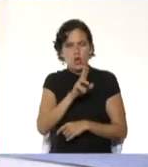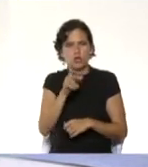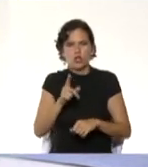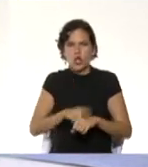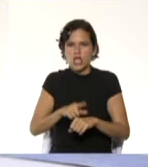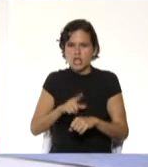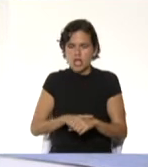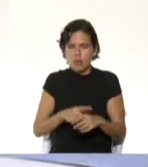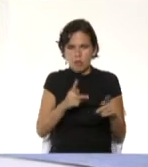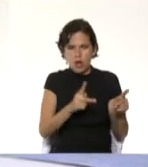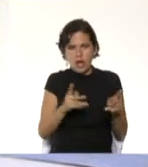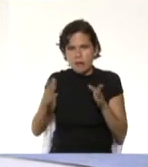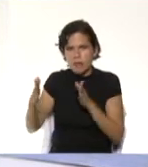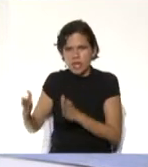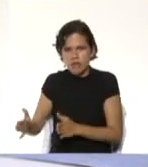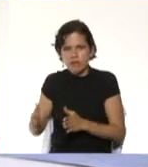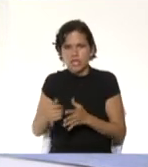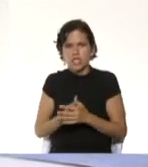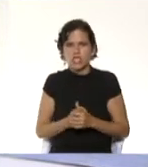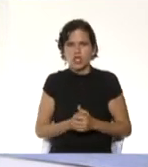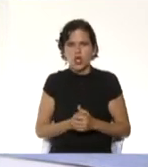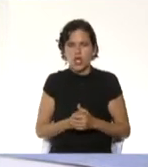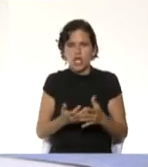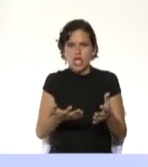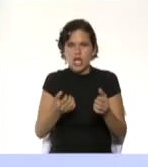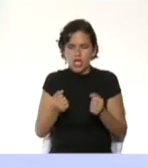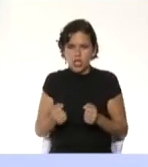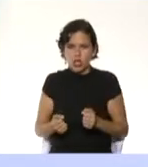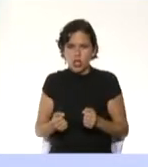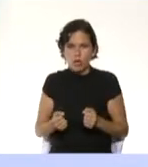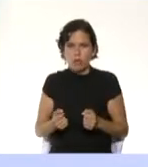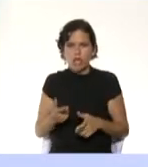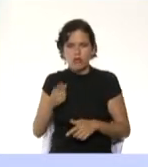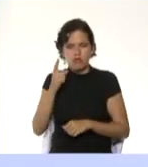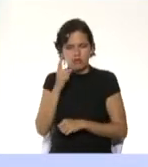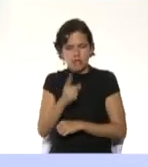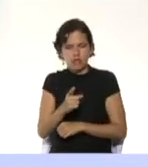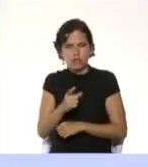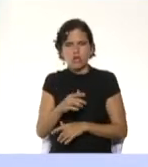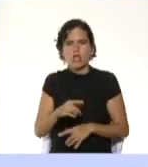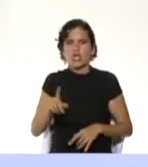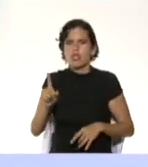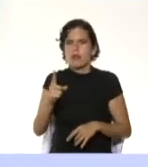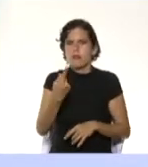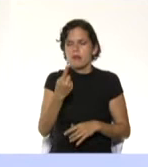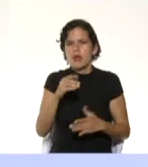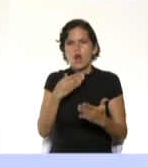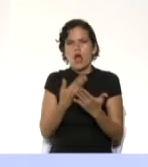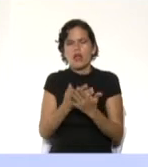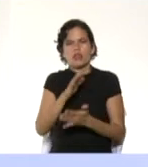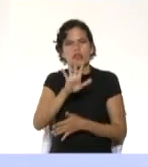la planificación y la toma de decisiones, desde primero a quinto año.